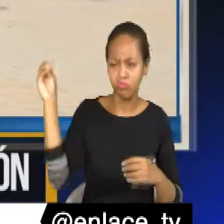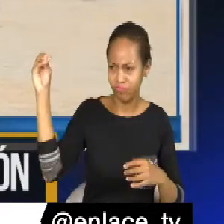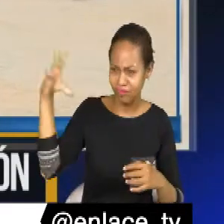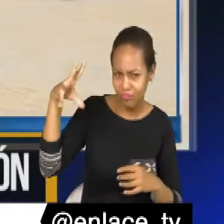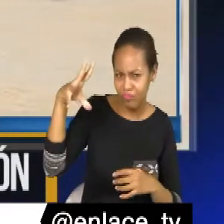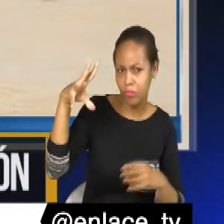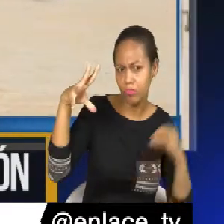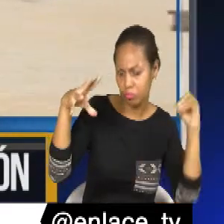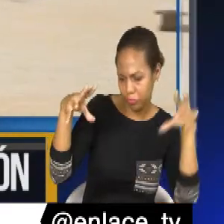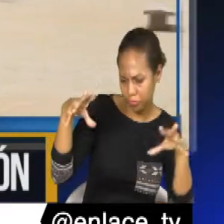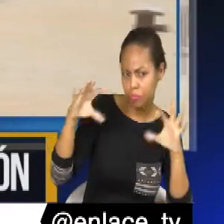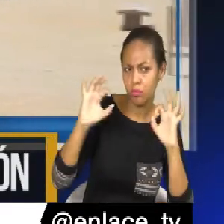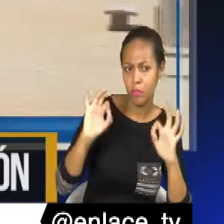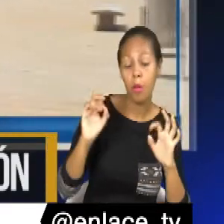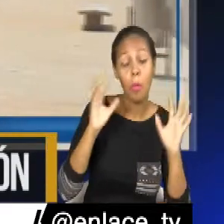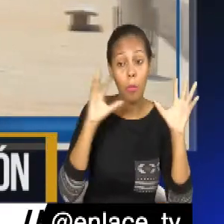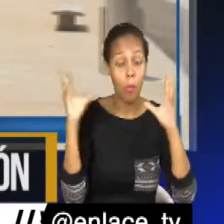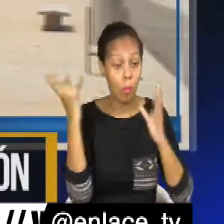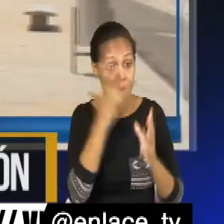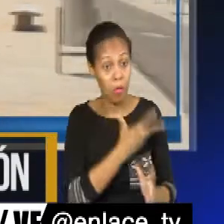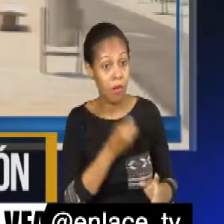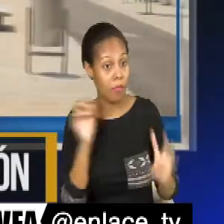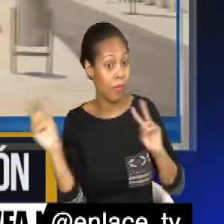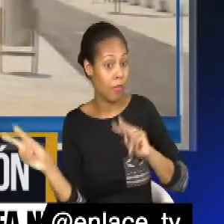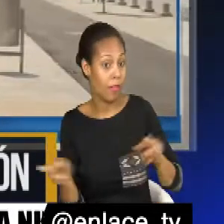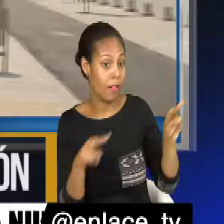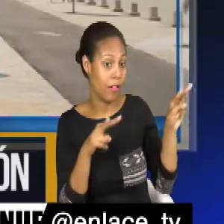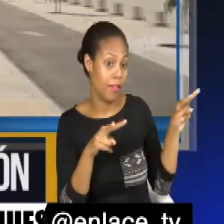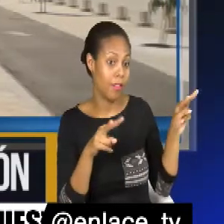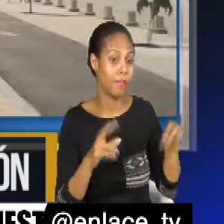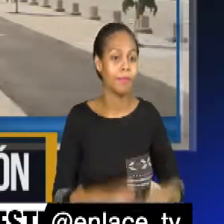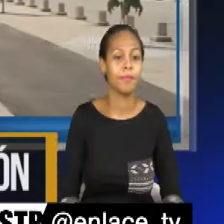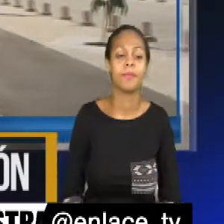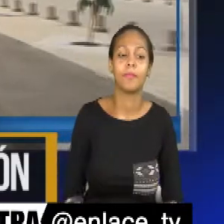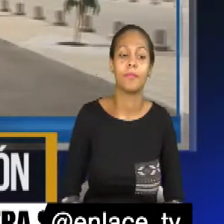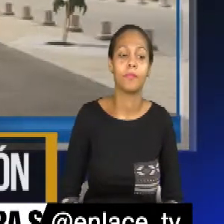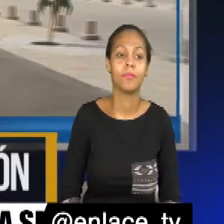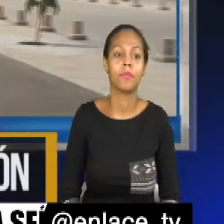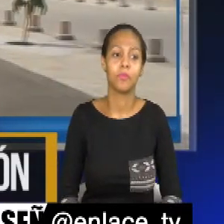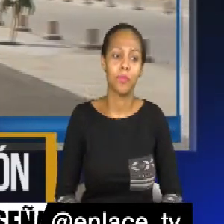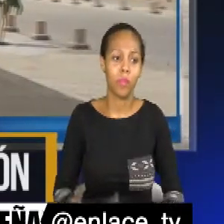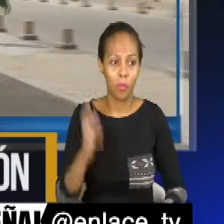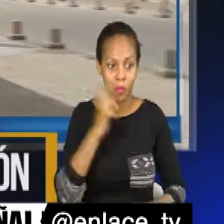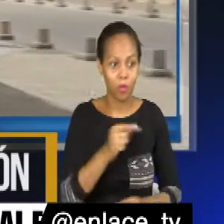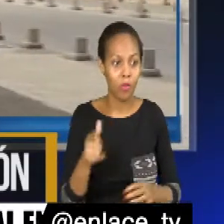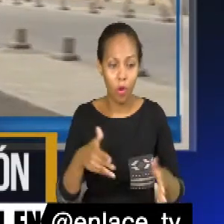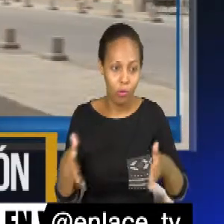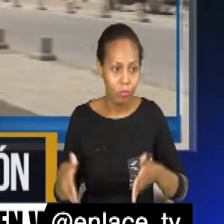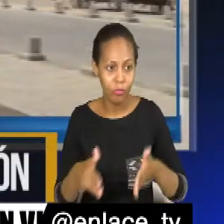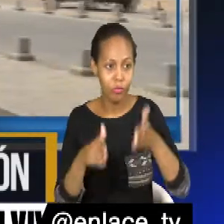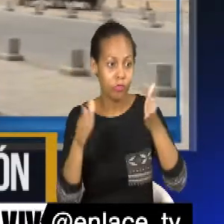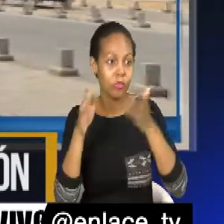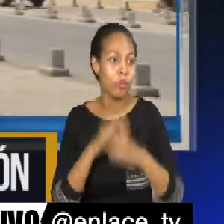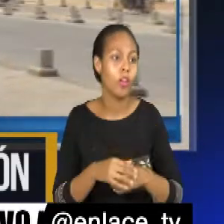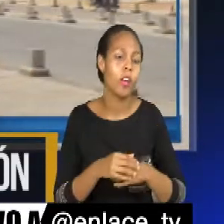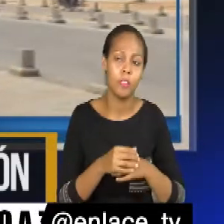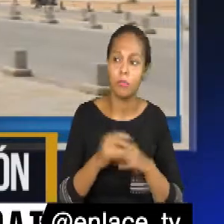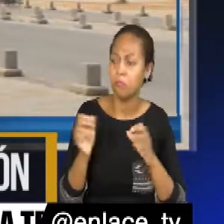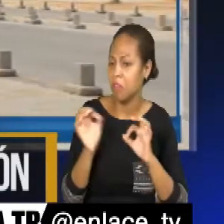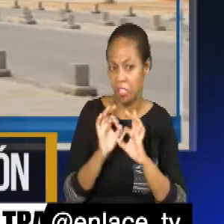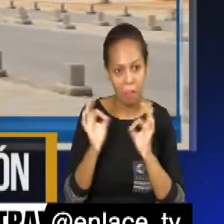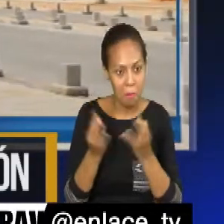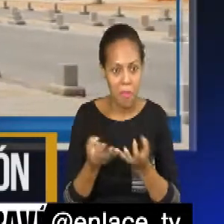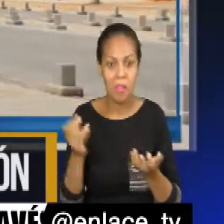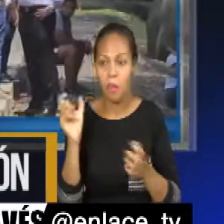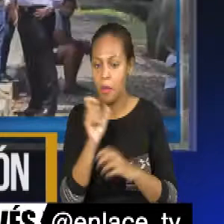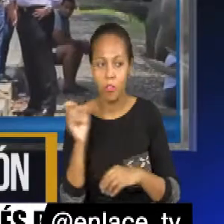a la ciudad un lugar muy bonito. Todo el paseo del malecón, la idea es que sea un lugar seguro donde todas las familias puedan llegar, y es por